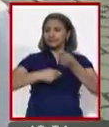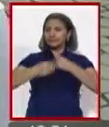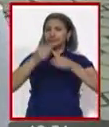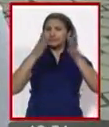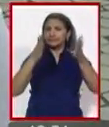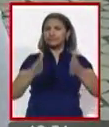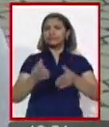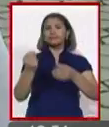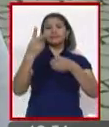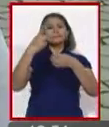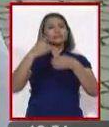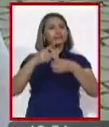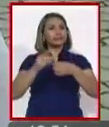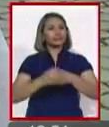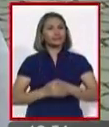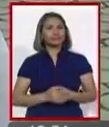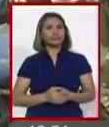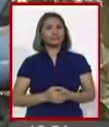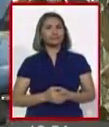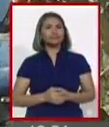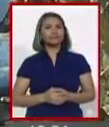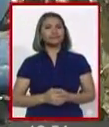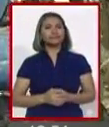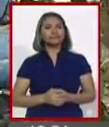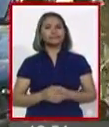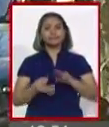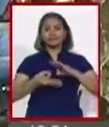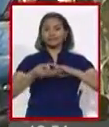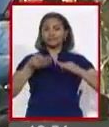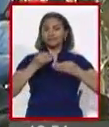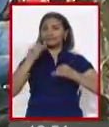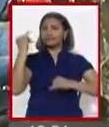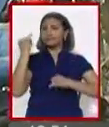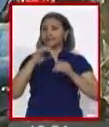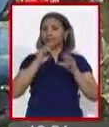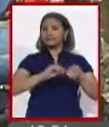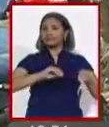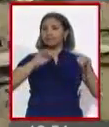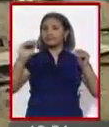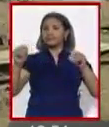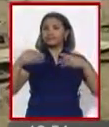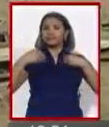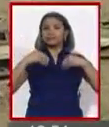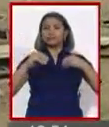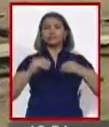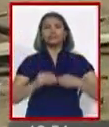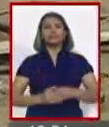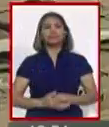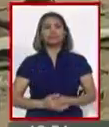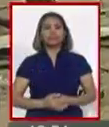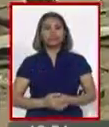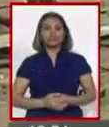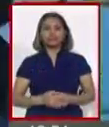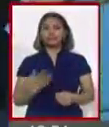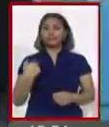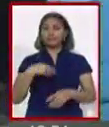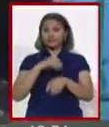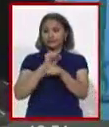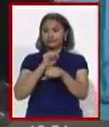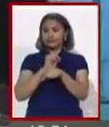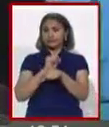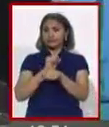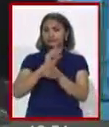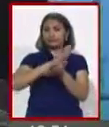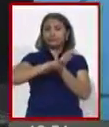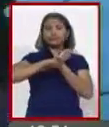son parte de este proyecto, donde se va a fijar la fecha final de traslado del mercado, la rotonda de este mercado. Así que estamos trabajando en eso, estamos